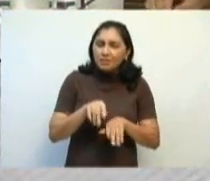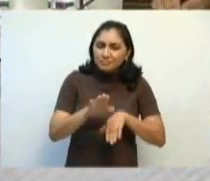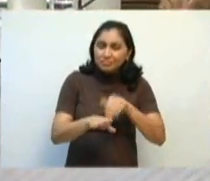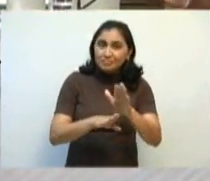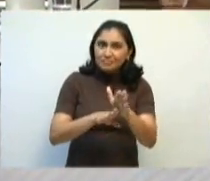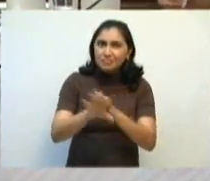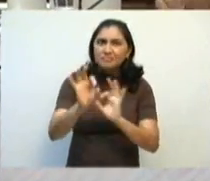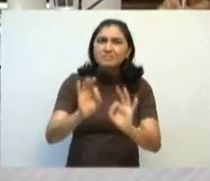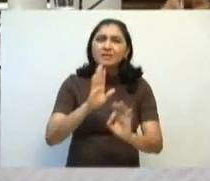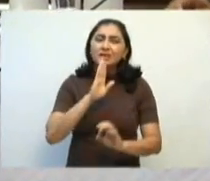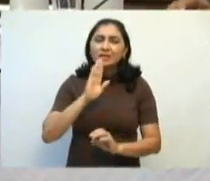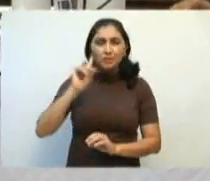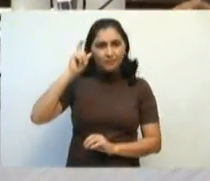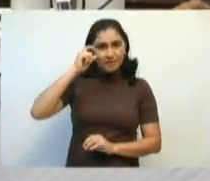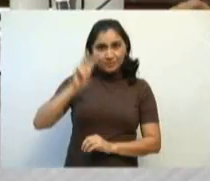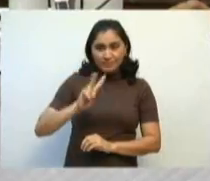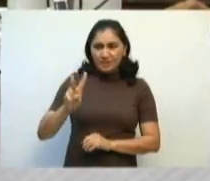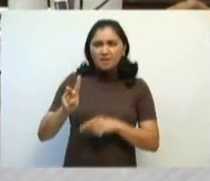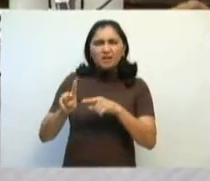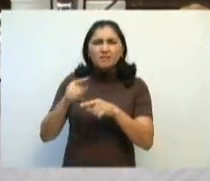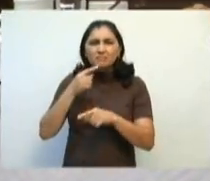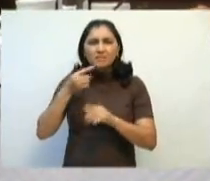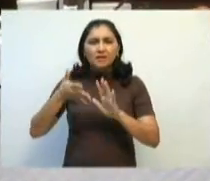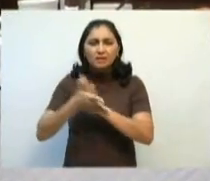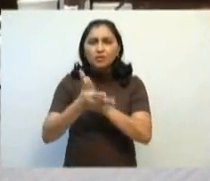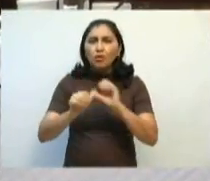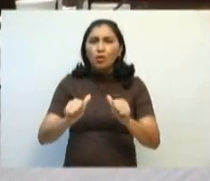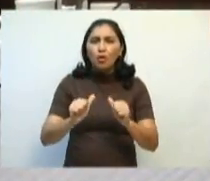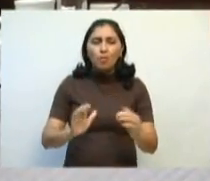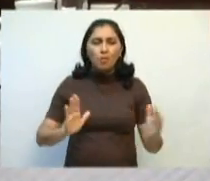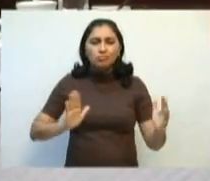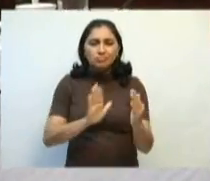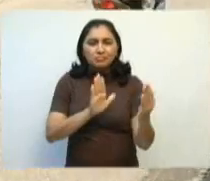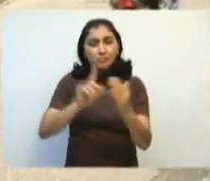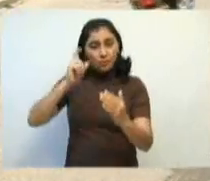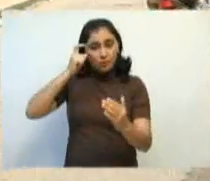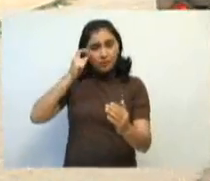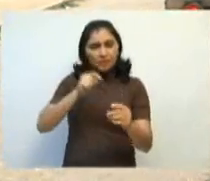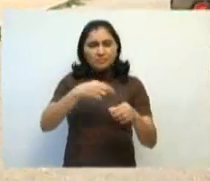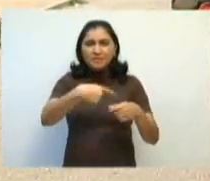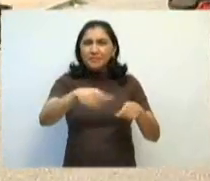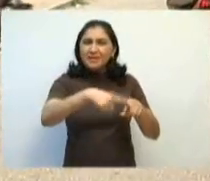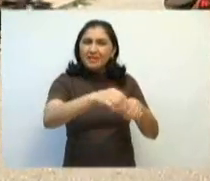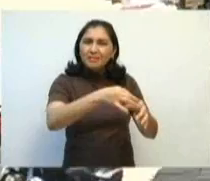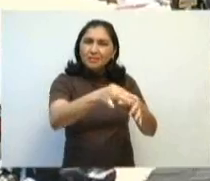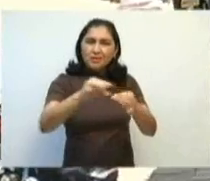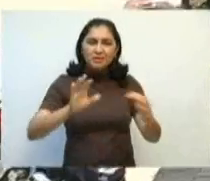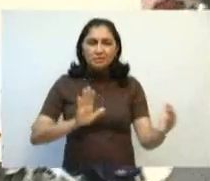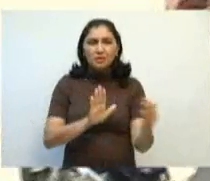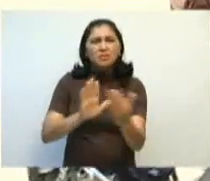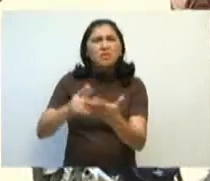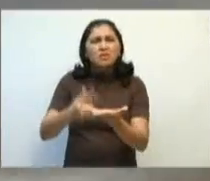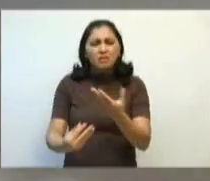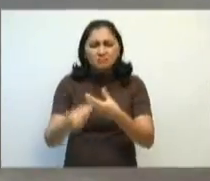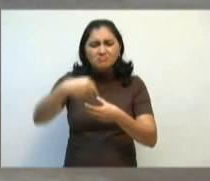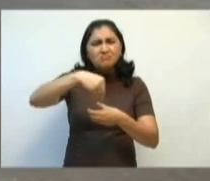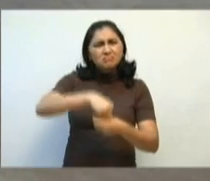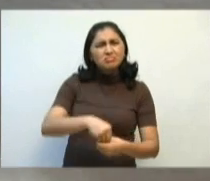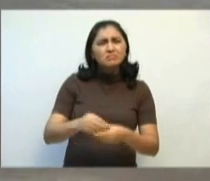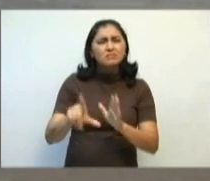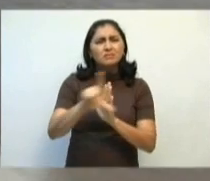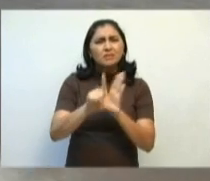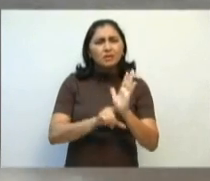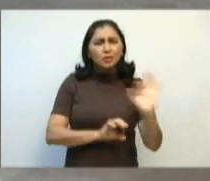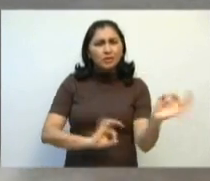Como un gran paso, calificó el gobernador del Atlántico, Eduardo Verano de la Rosa, el acercamiento entre el gobierno y las regiones en lo relacionado con el contenido del proyecto